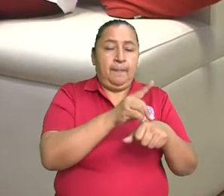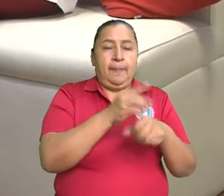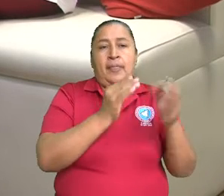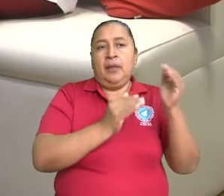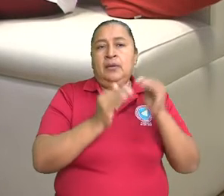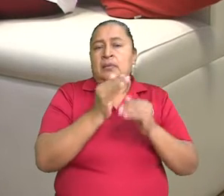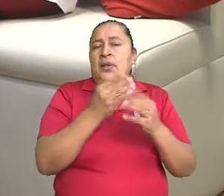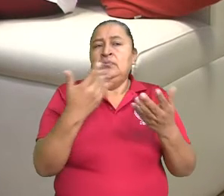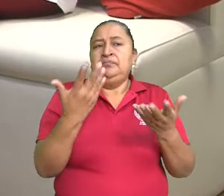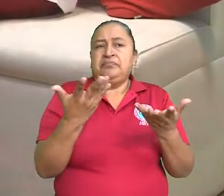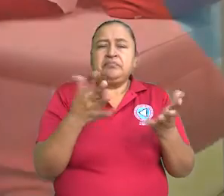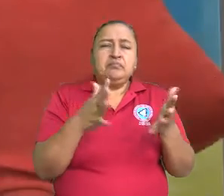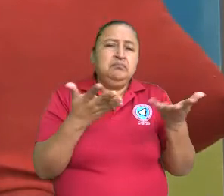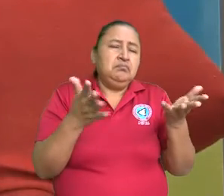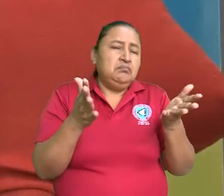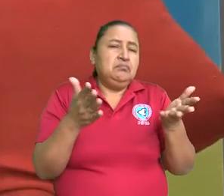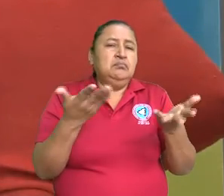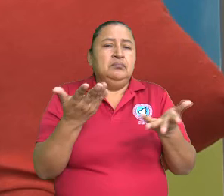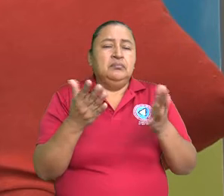más